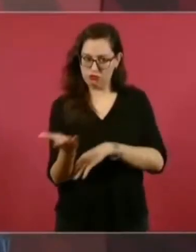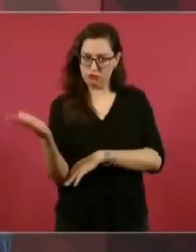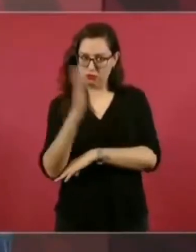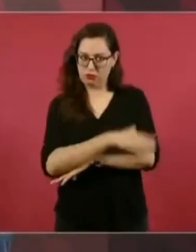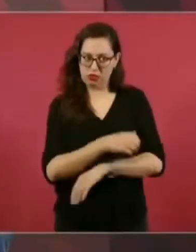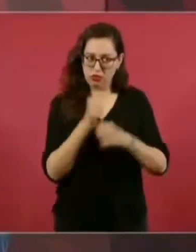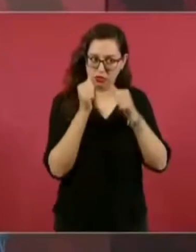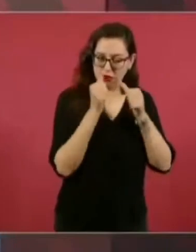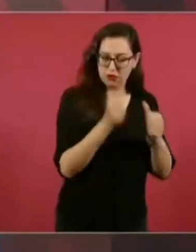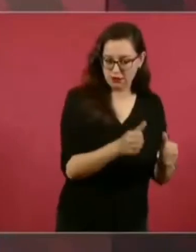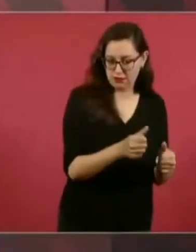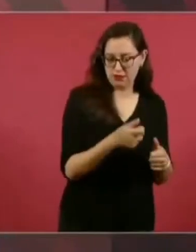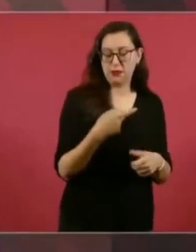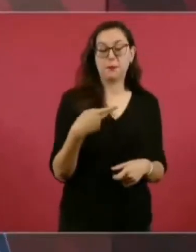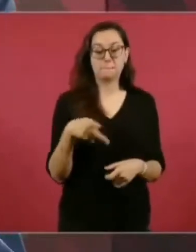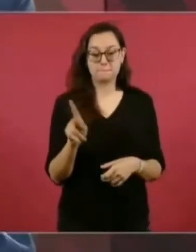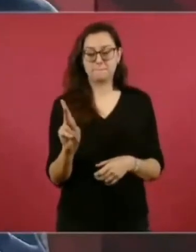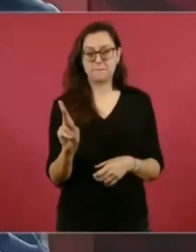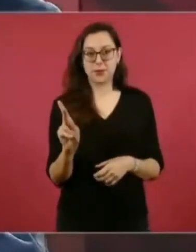es